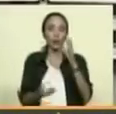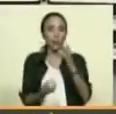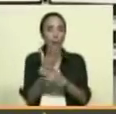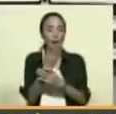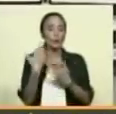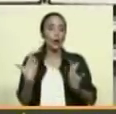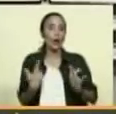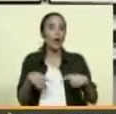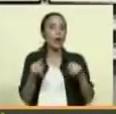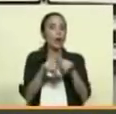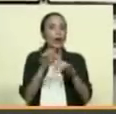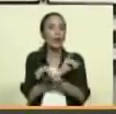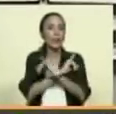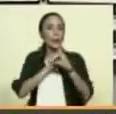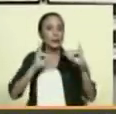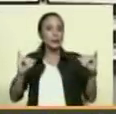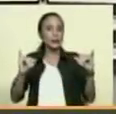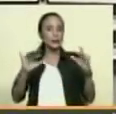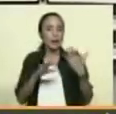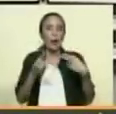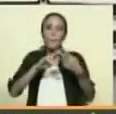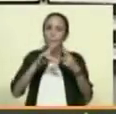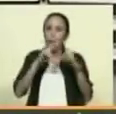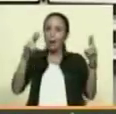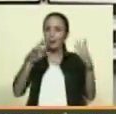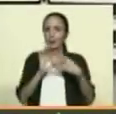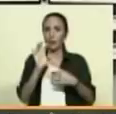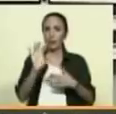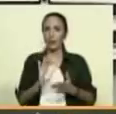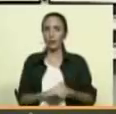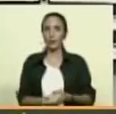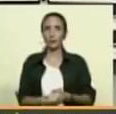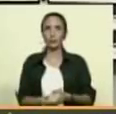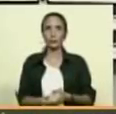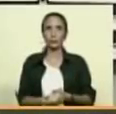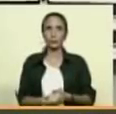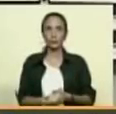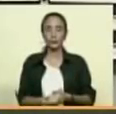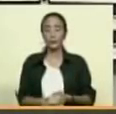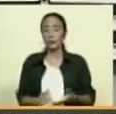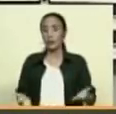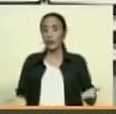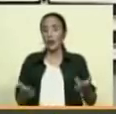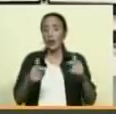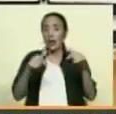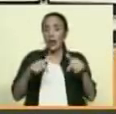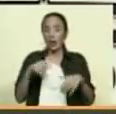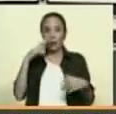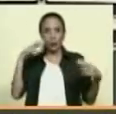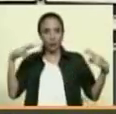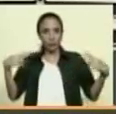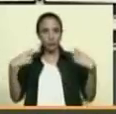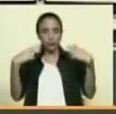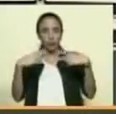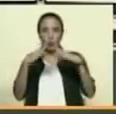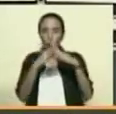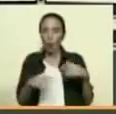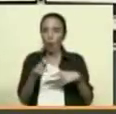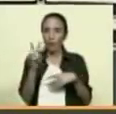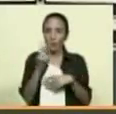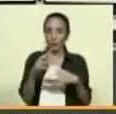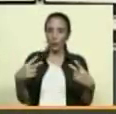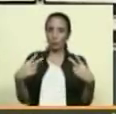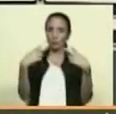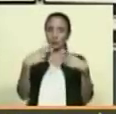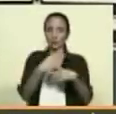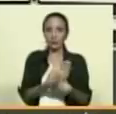la independencia, la paz de la República. El mundo entero va a estar viendo. Va a tener